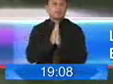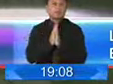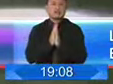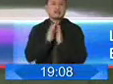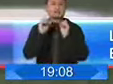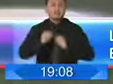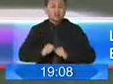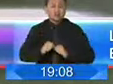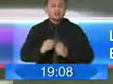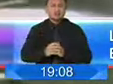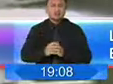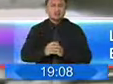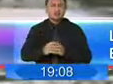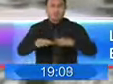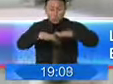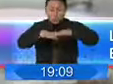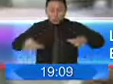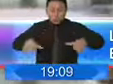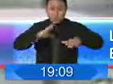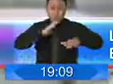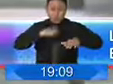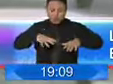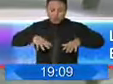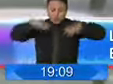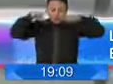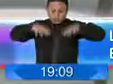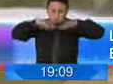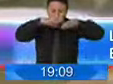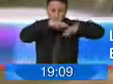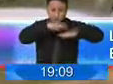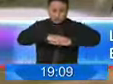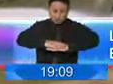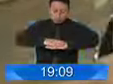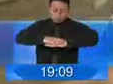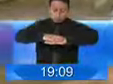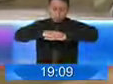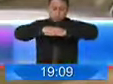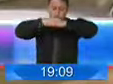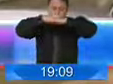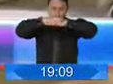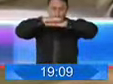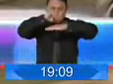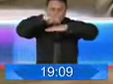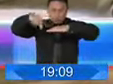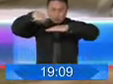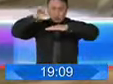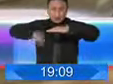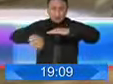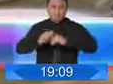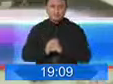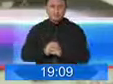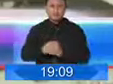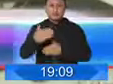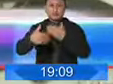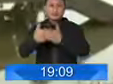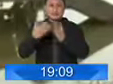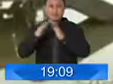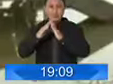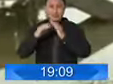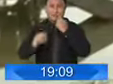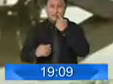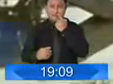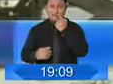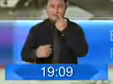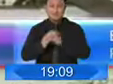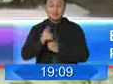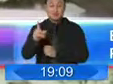relleno. El relleno aunque sea por las calles. Por las calles ya nosotros poder ahí rellenando los solares de nosotros. Uno de los riesgos,